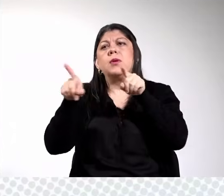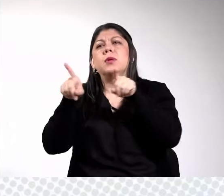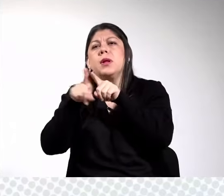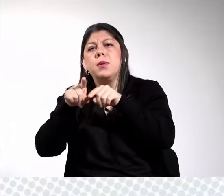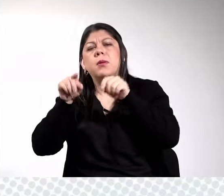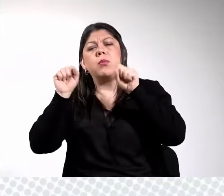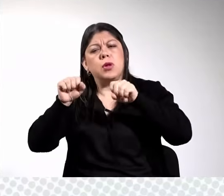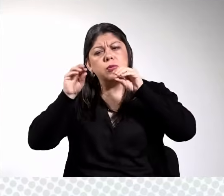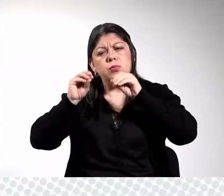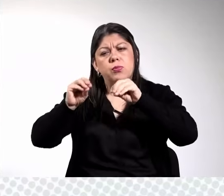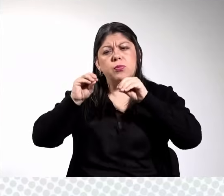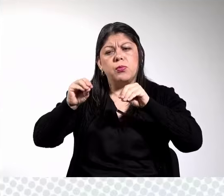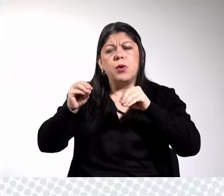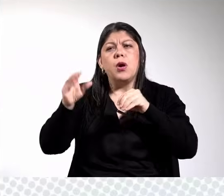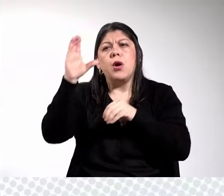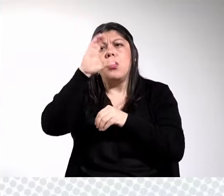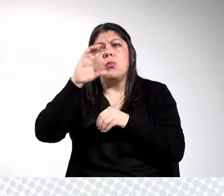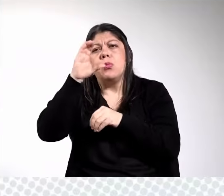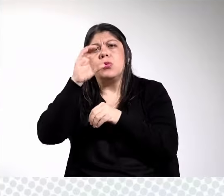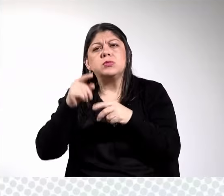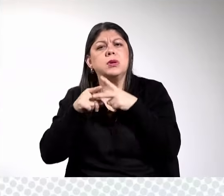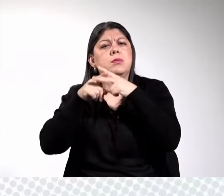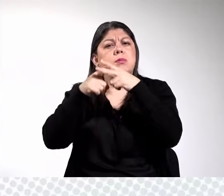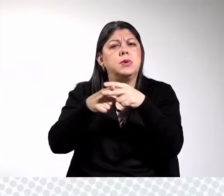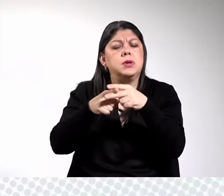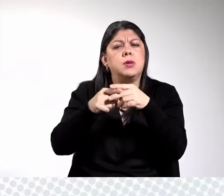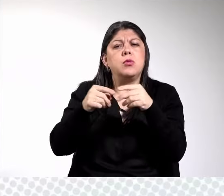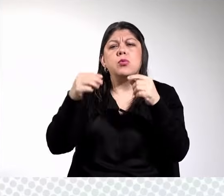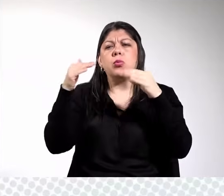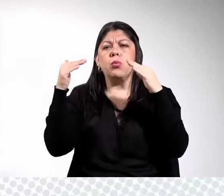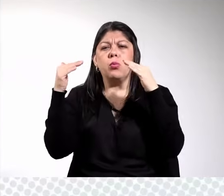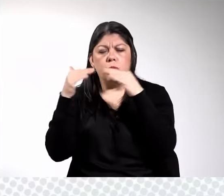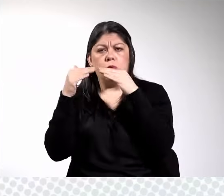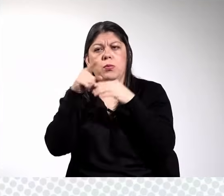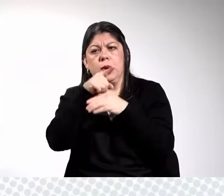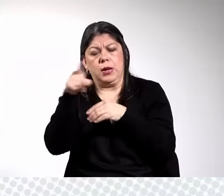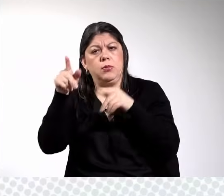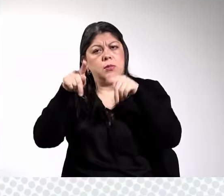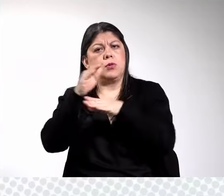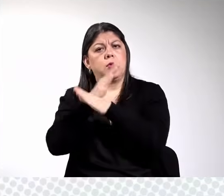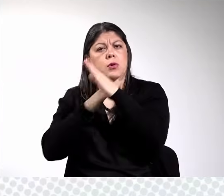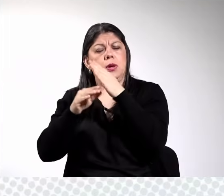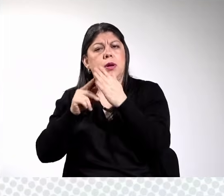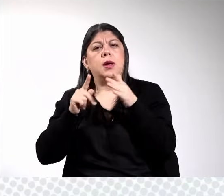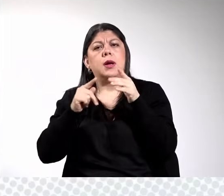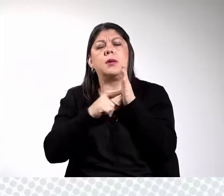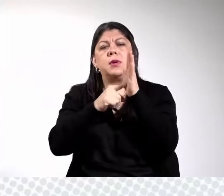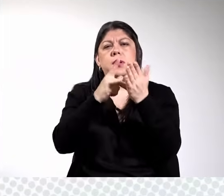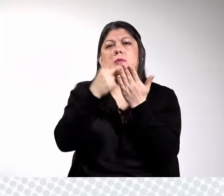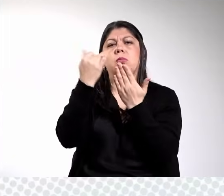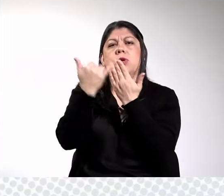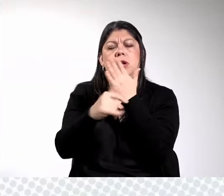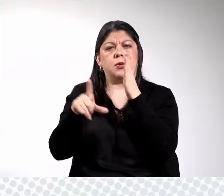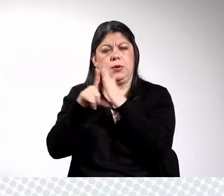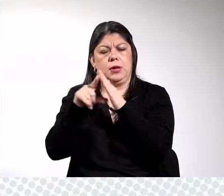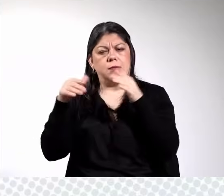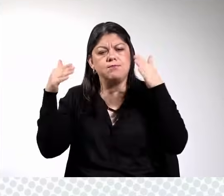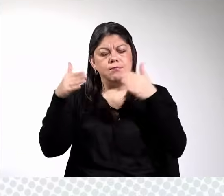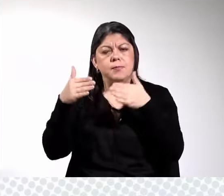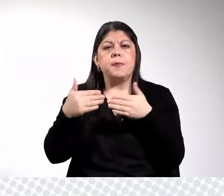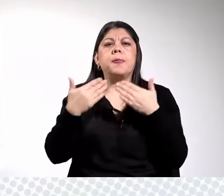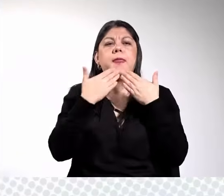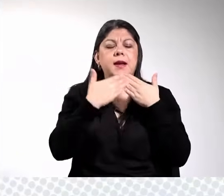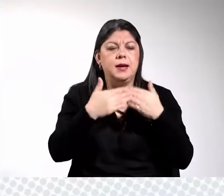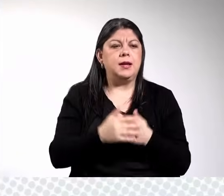seguirlos formando, buscar créditos oportunos para ellos, y estaré presentando un proyecto de ley en esa línea. Muchas gracias,